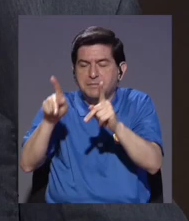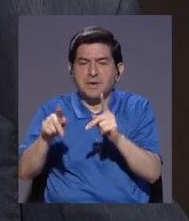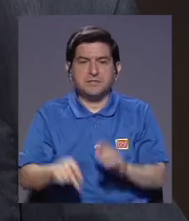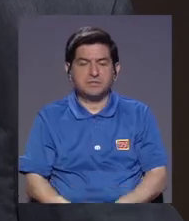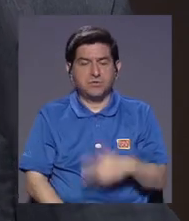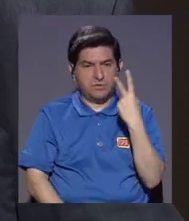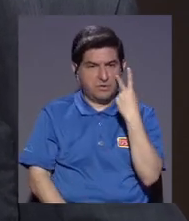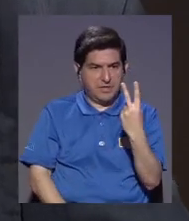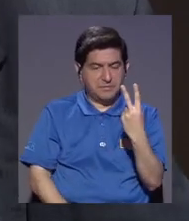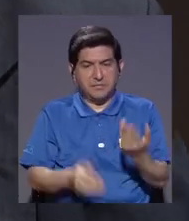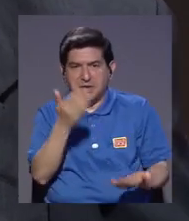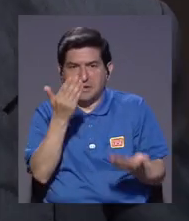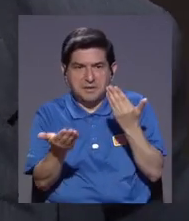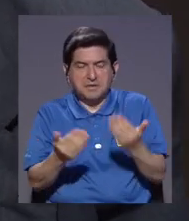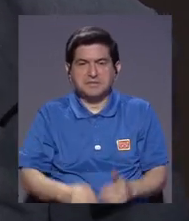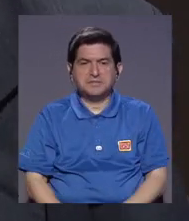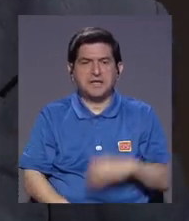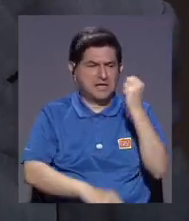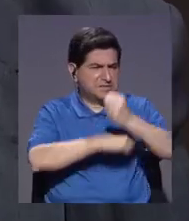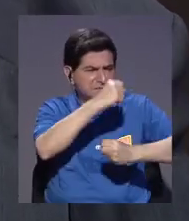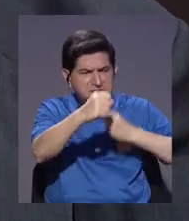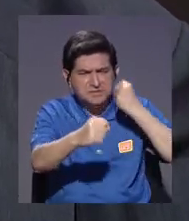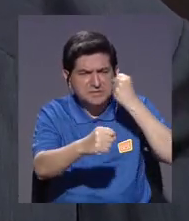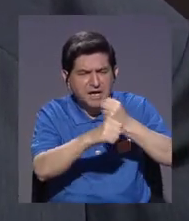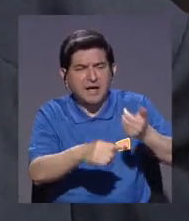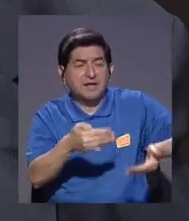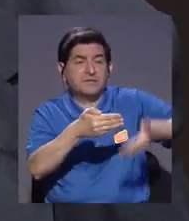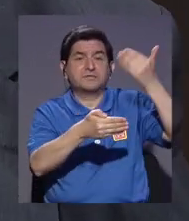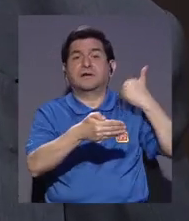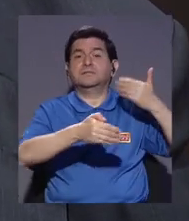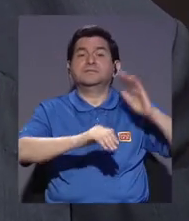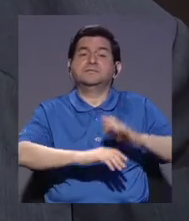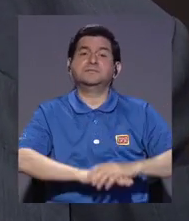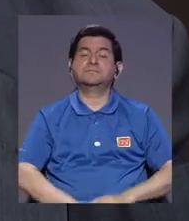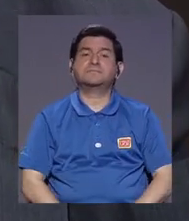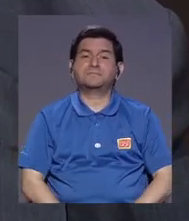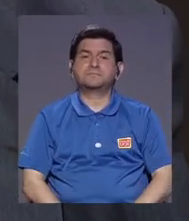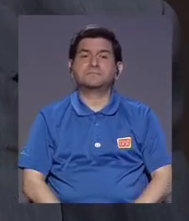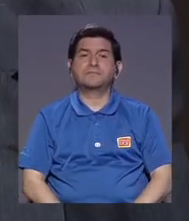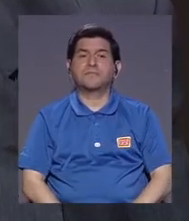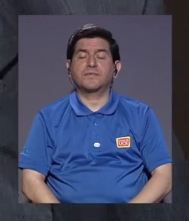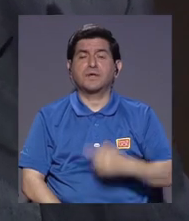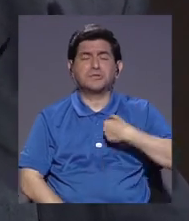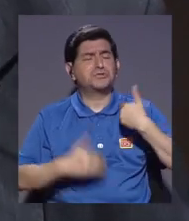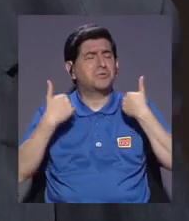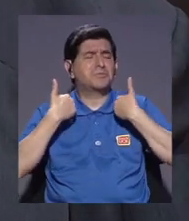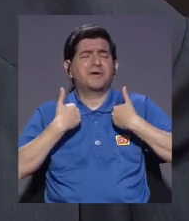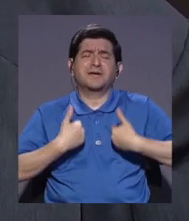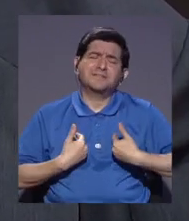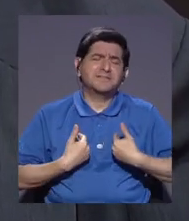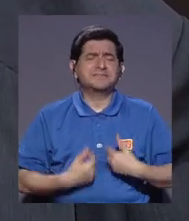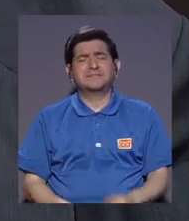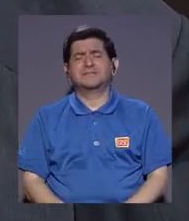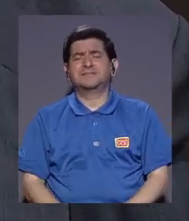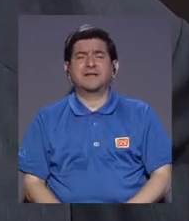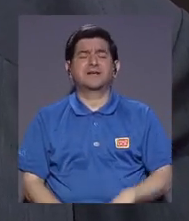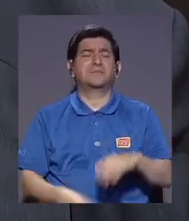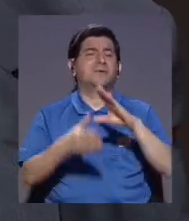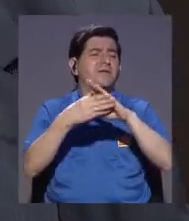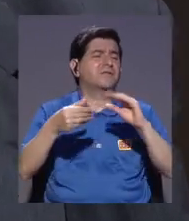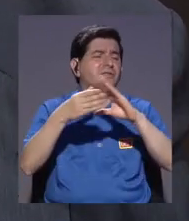personas que habían visto que había visto en años atrás yo me puedo cansar de contarle